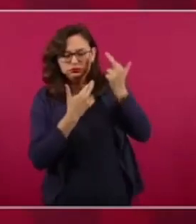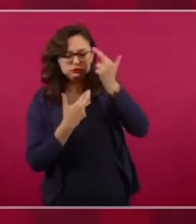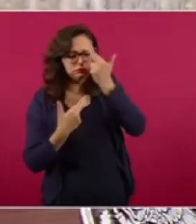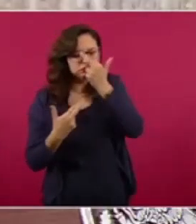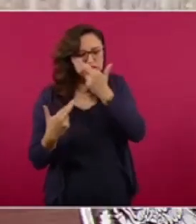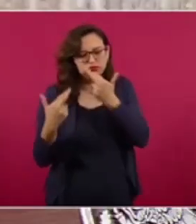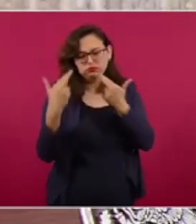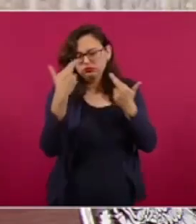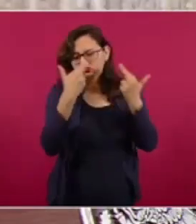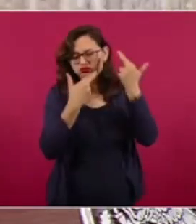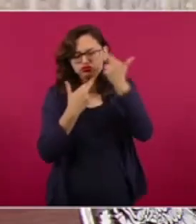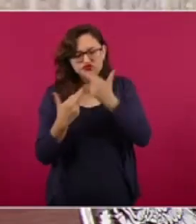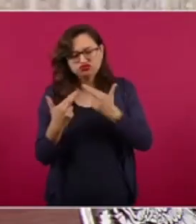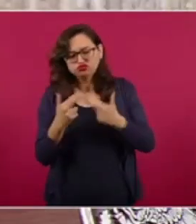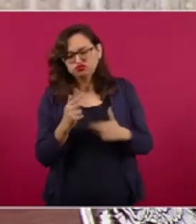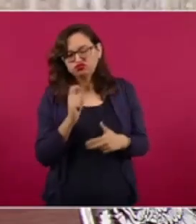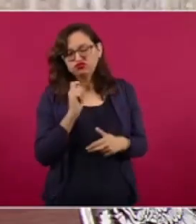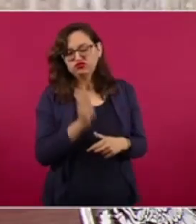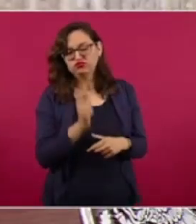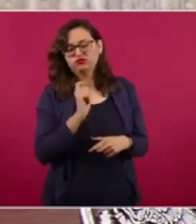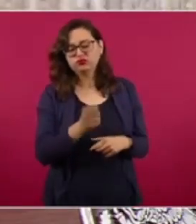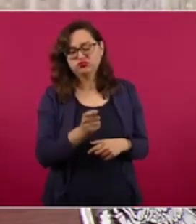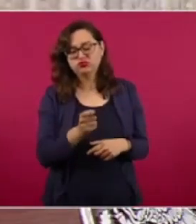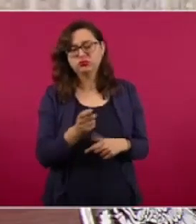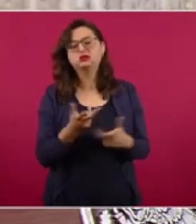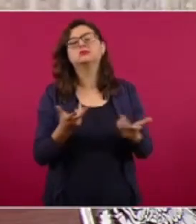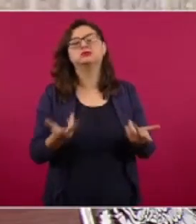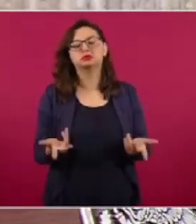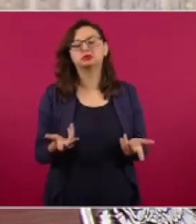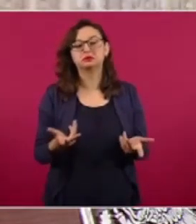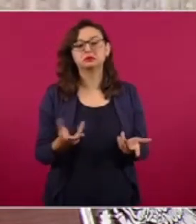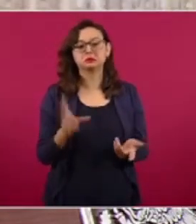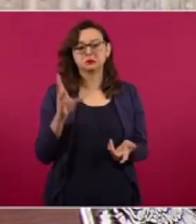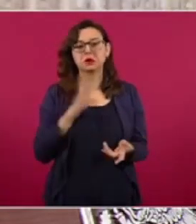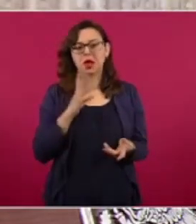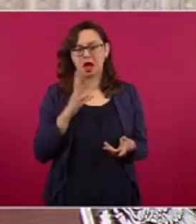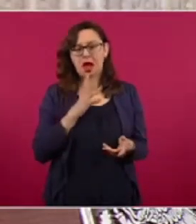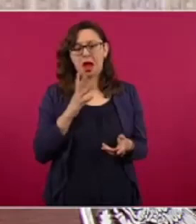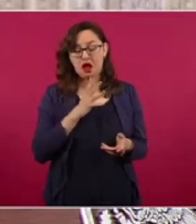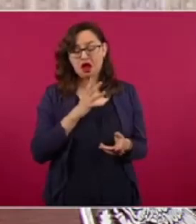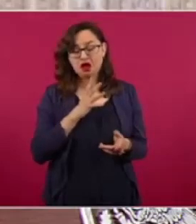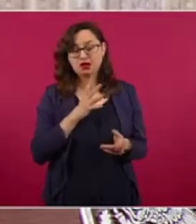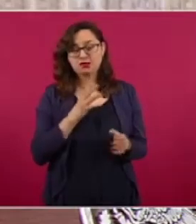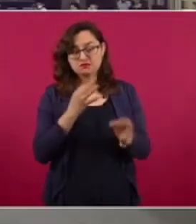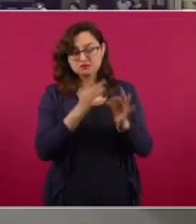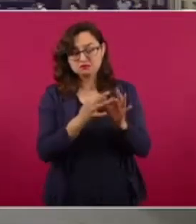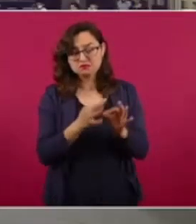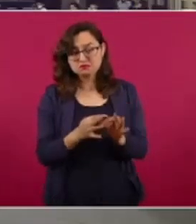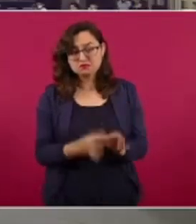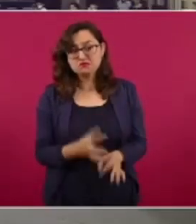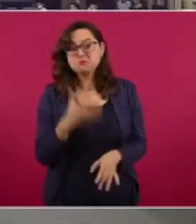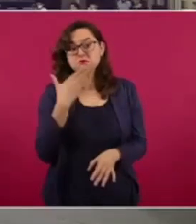fueron entregadas con ese propósito y si fueron concesionadas